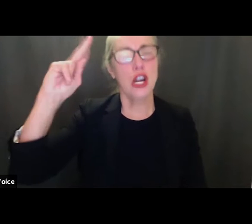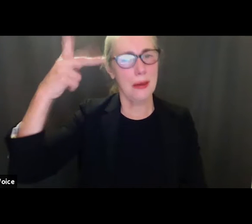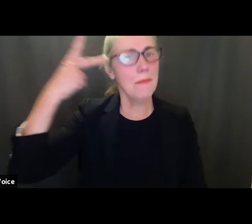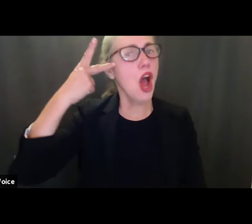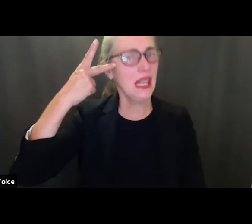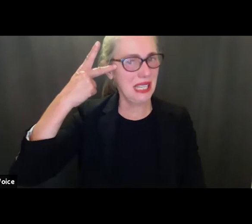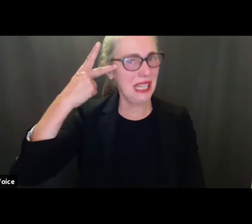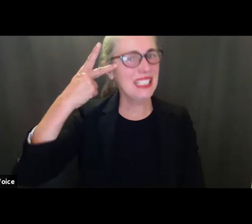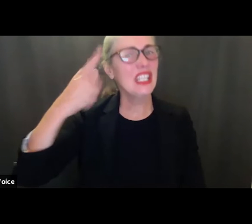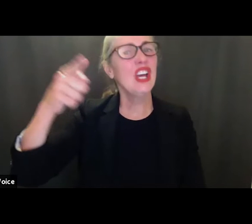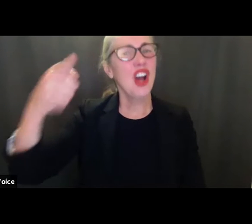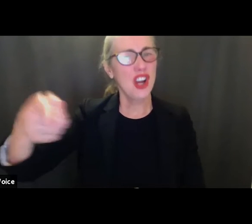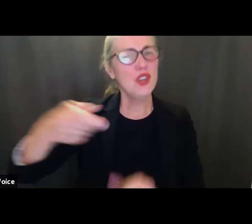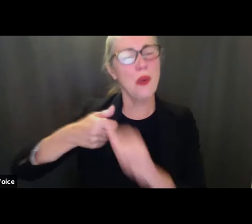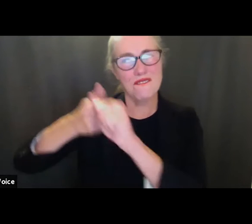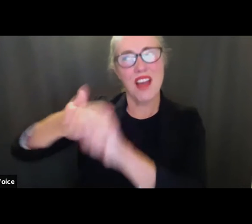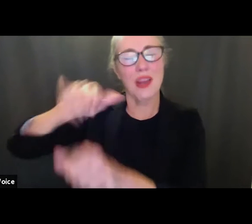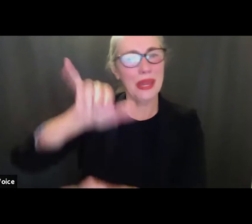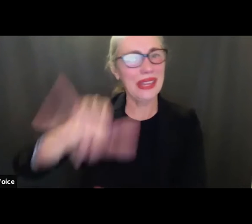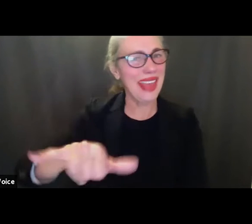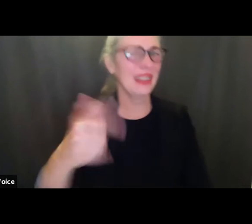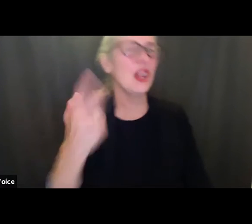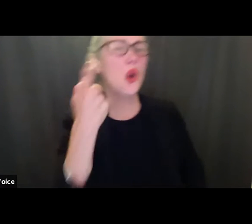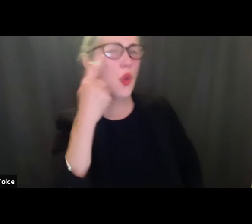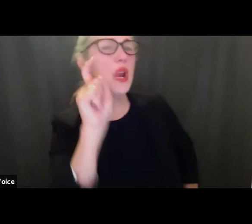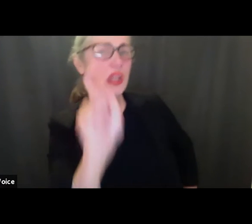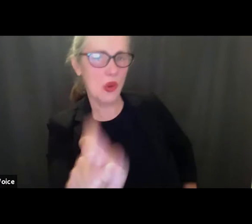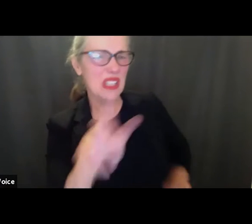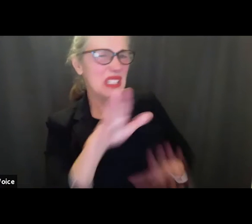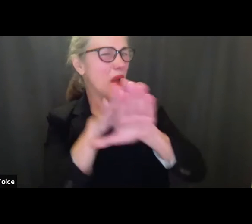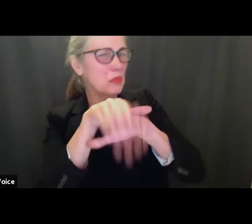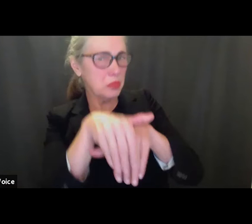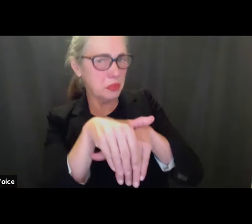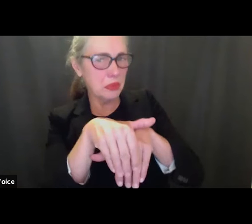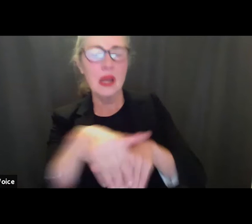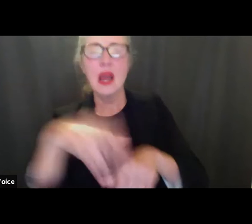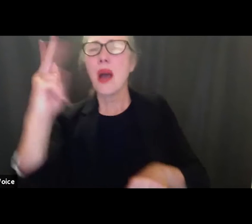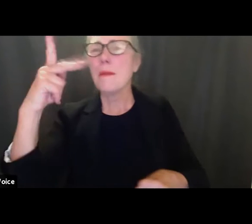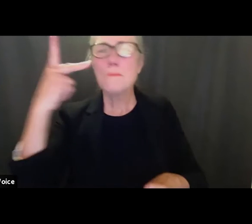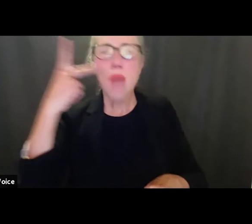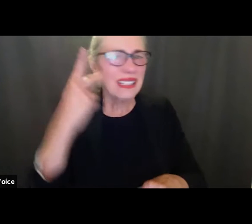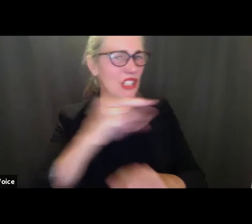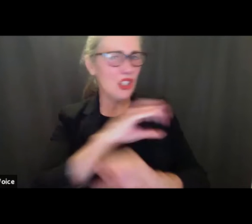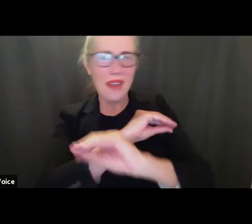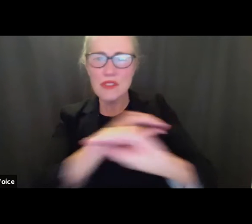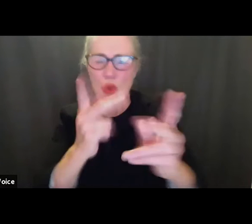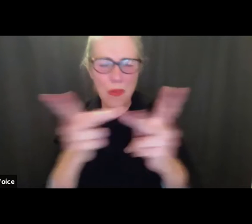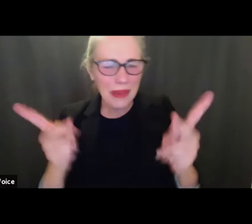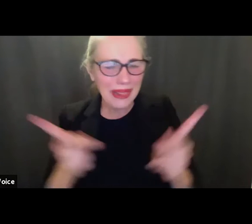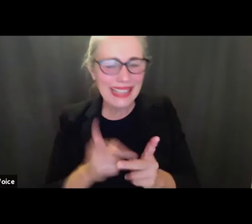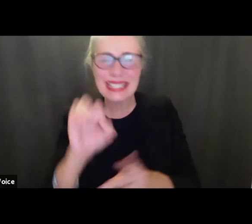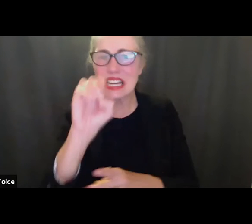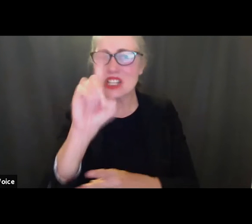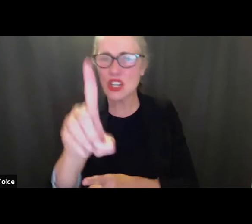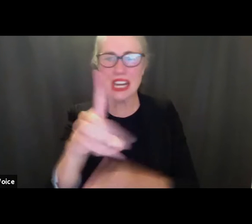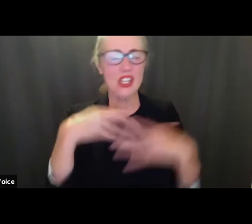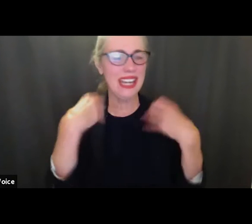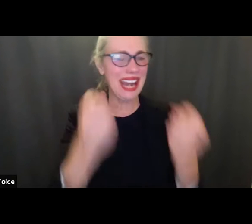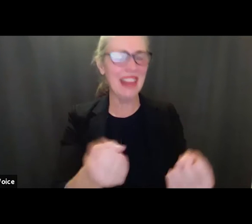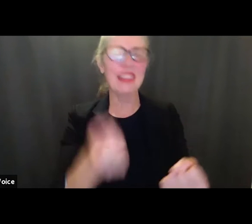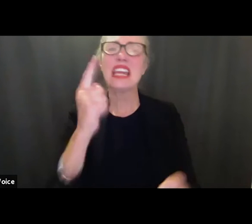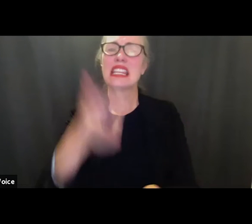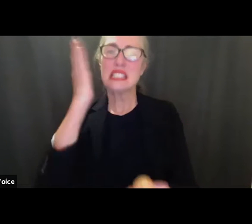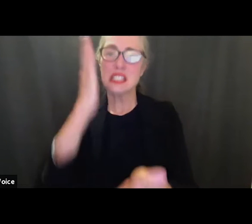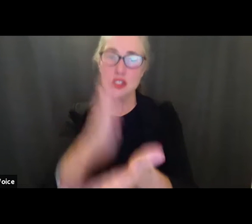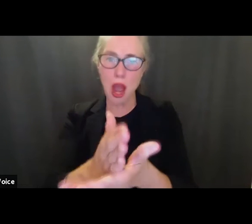partido. Y podemos ver eso. Esta política de partidos no debe tener lugar aquí en la educación. Tienen que dejar de